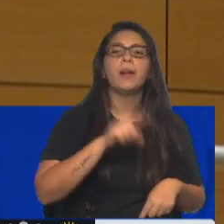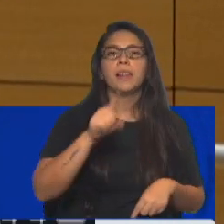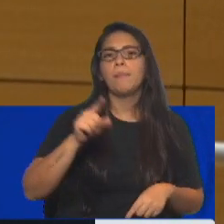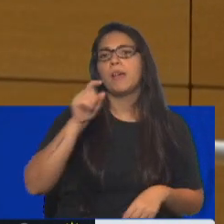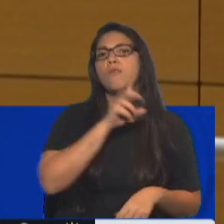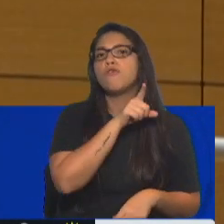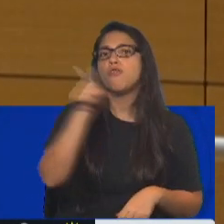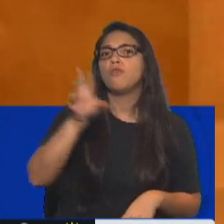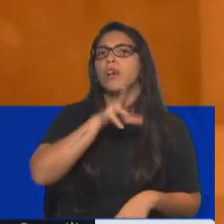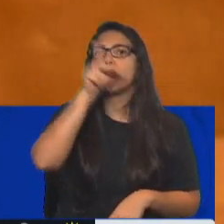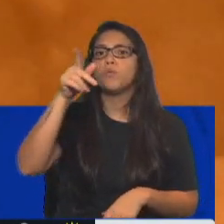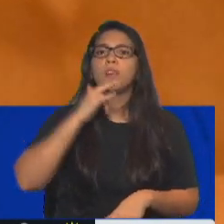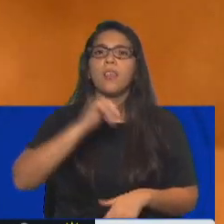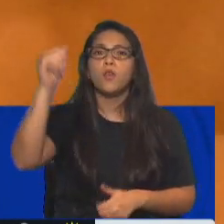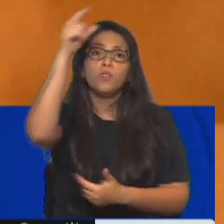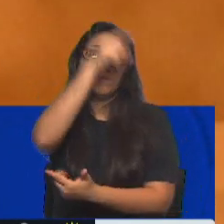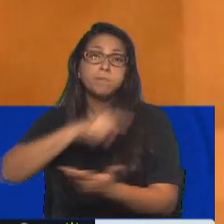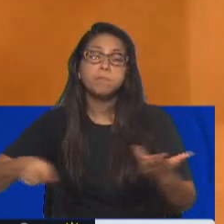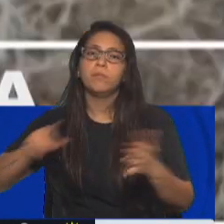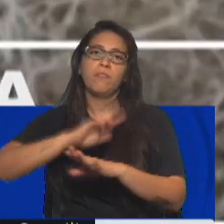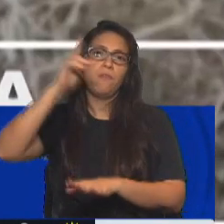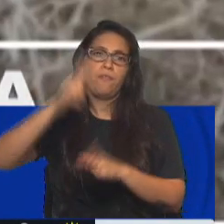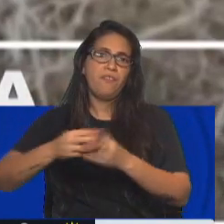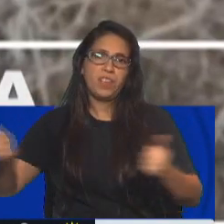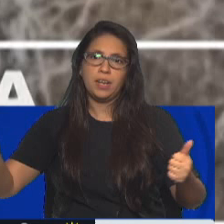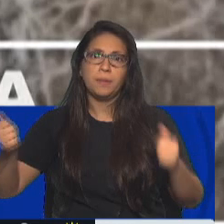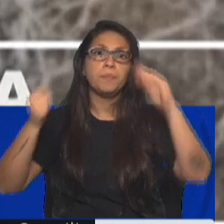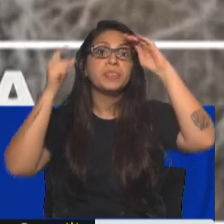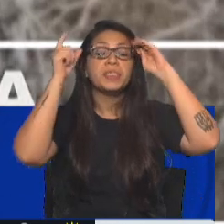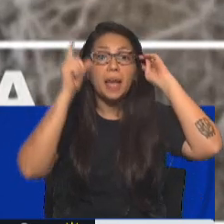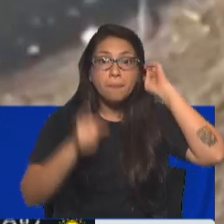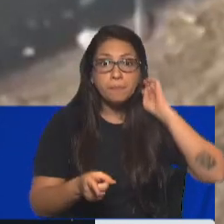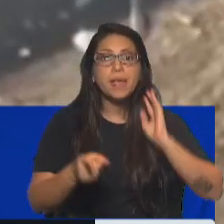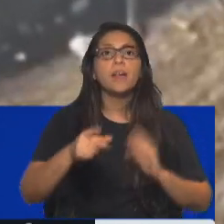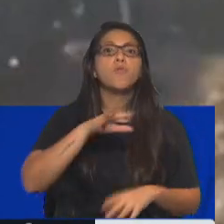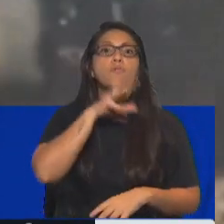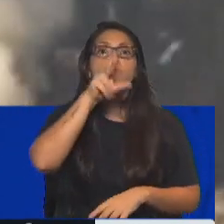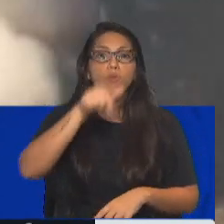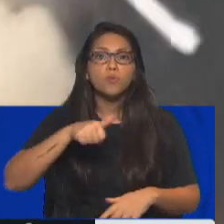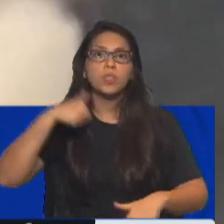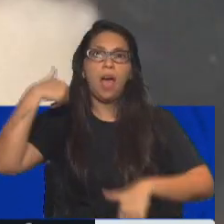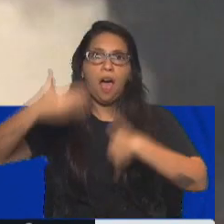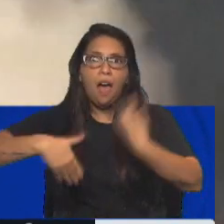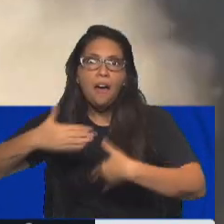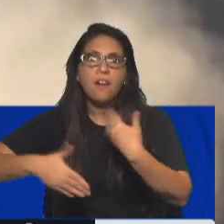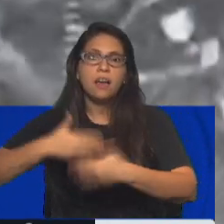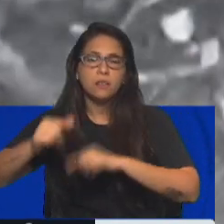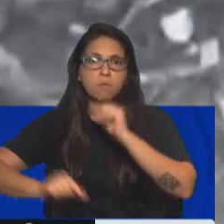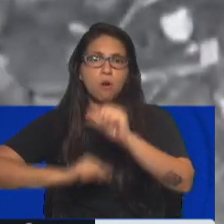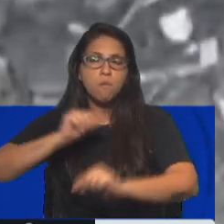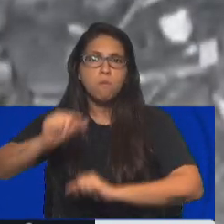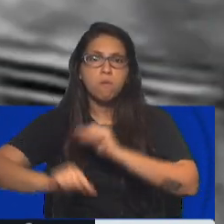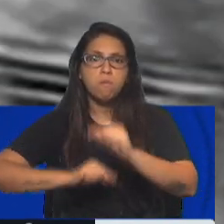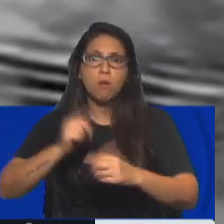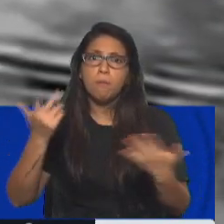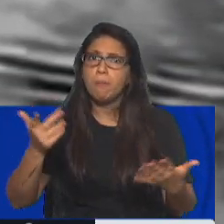Rusia. En este momento de la guerra, además, Rusia está avanzando, si bien lentamente y a un alto costo de